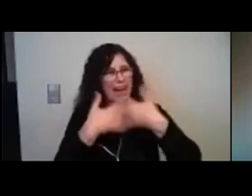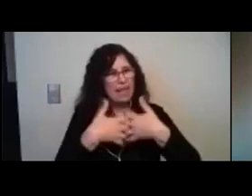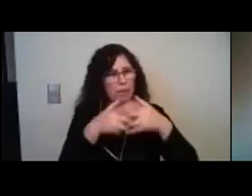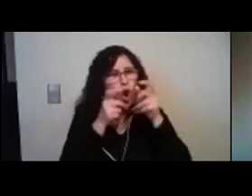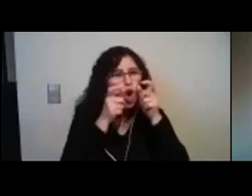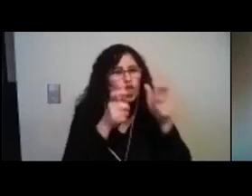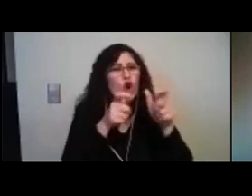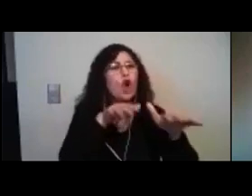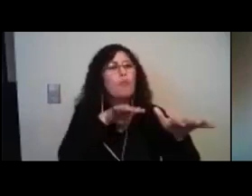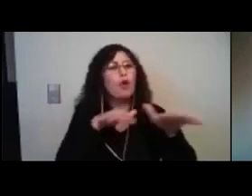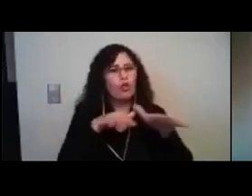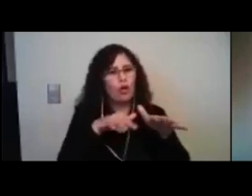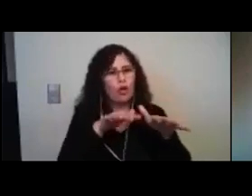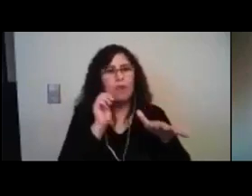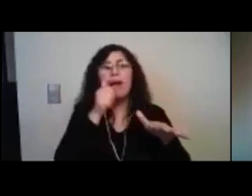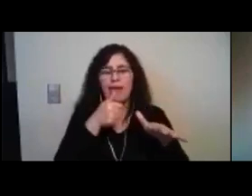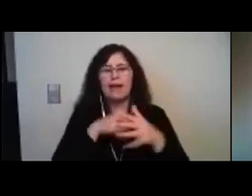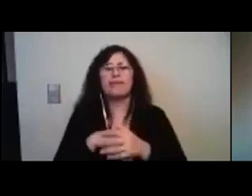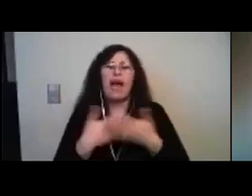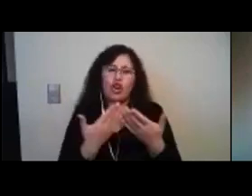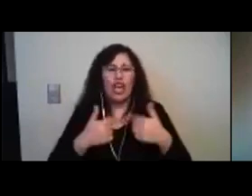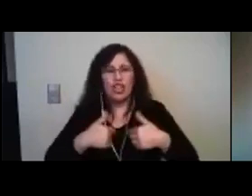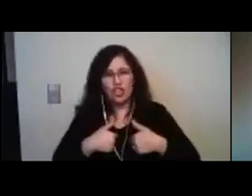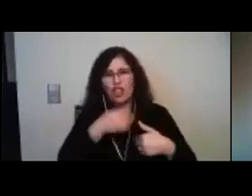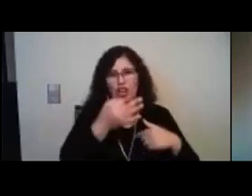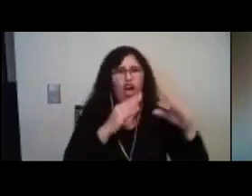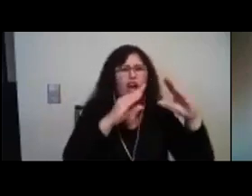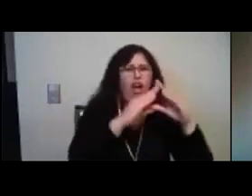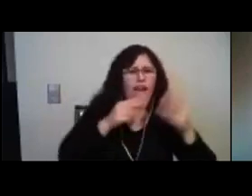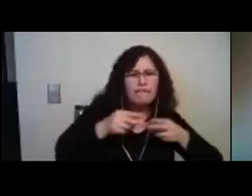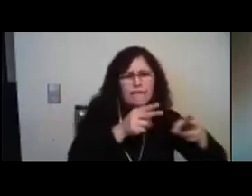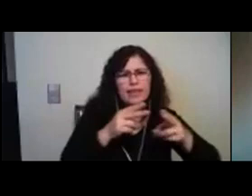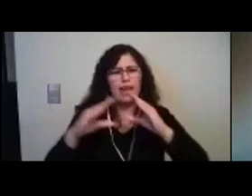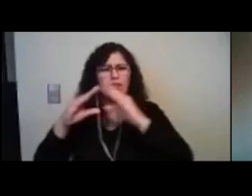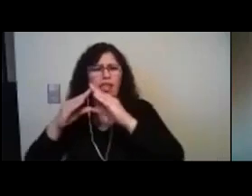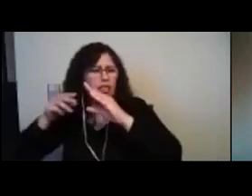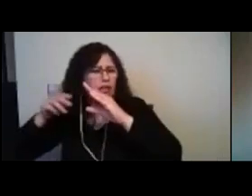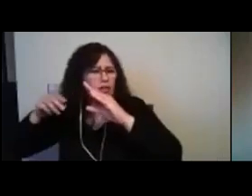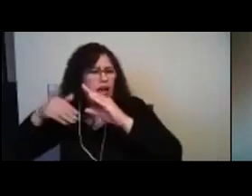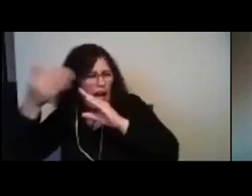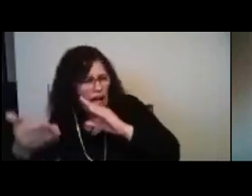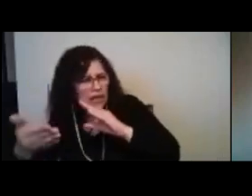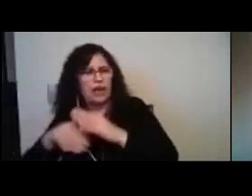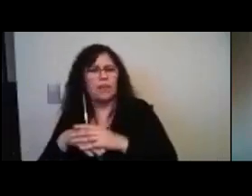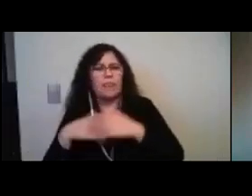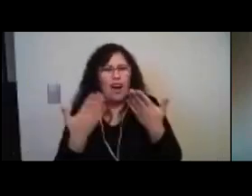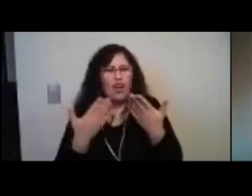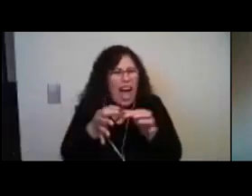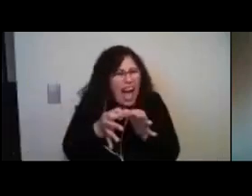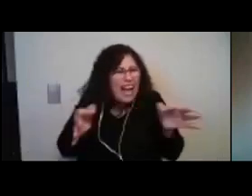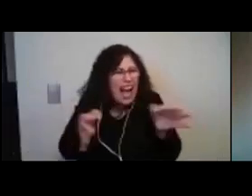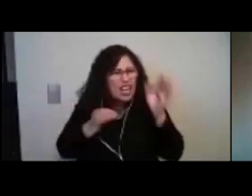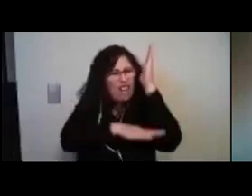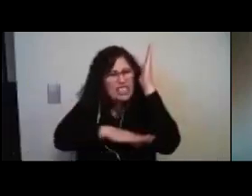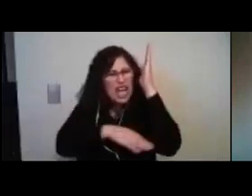¿ya? Porque si yo le hablo de vía piramidal, extrapiramidal, al ganglio basal y hablar de movimiento, no se va a entender